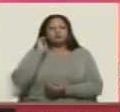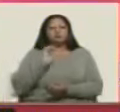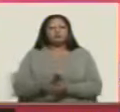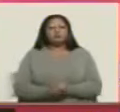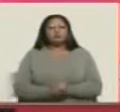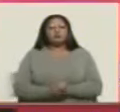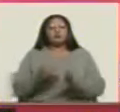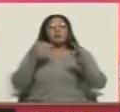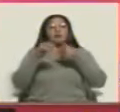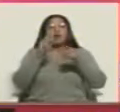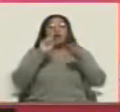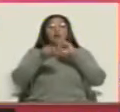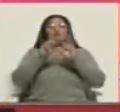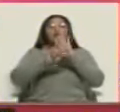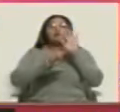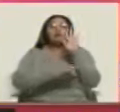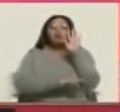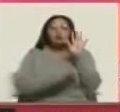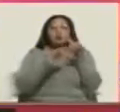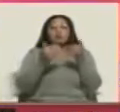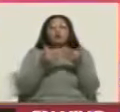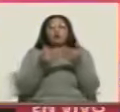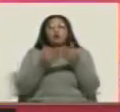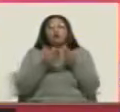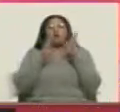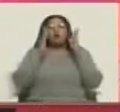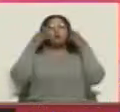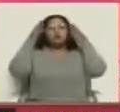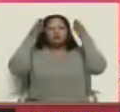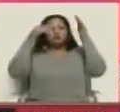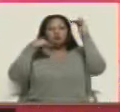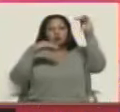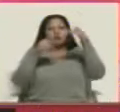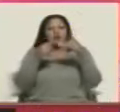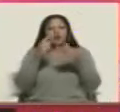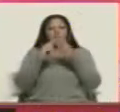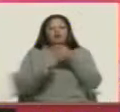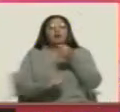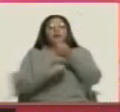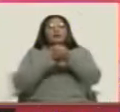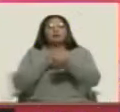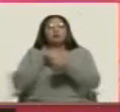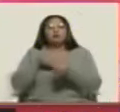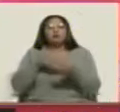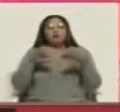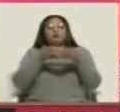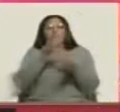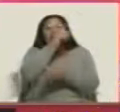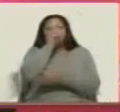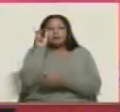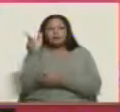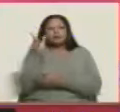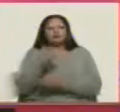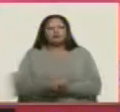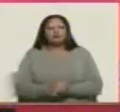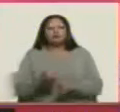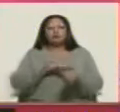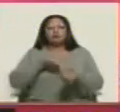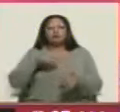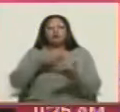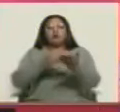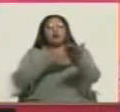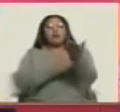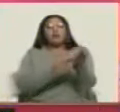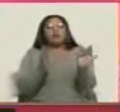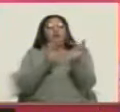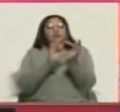enviar algunas instrucciones, orientaciones a nuestras bases del partido. Estábamos previamente y estamos conectados